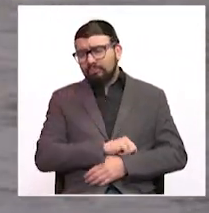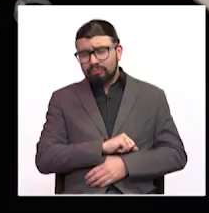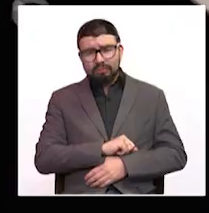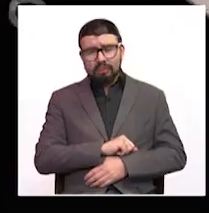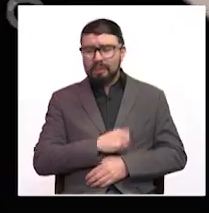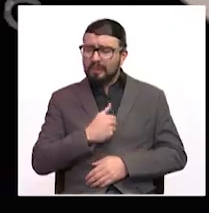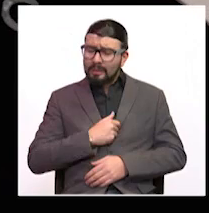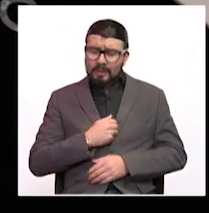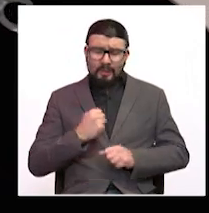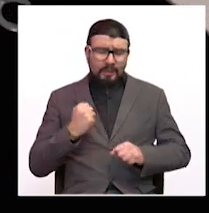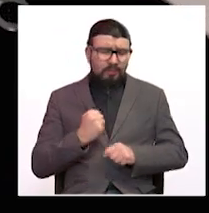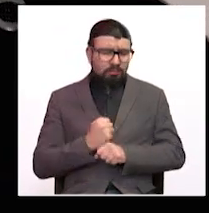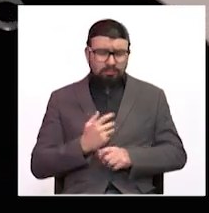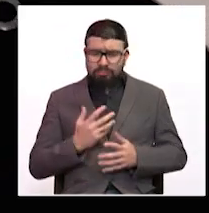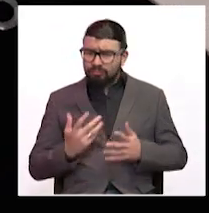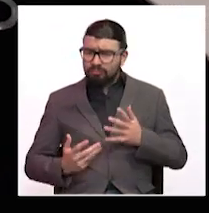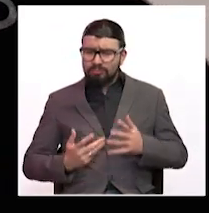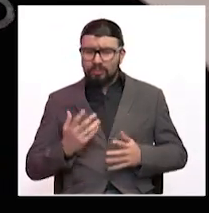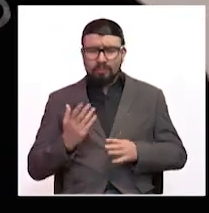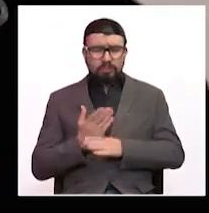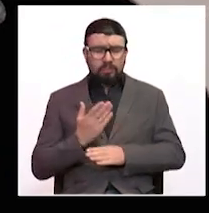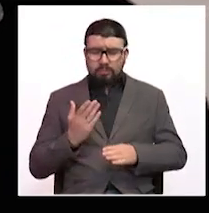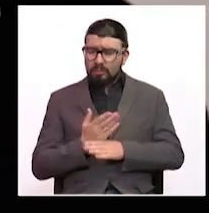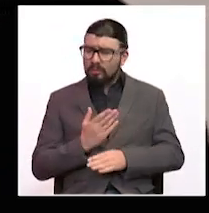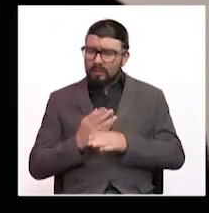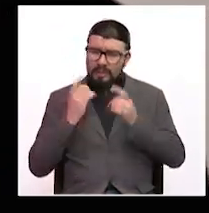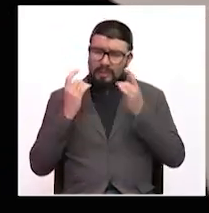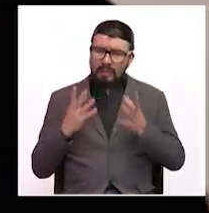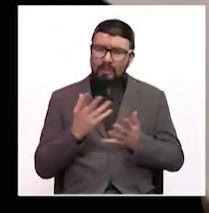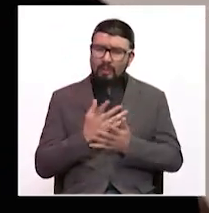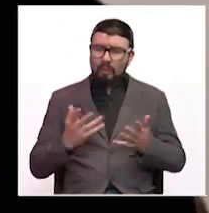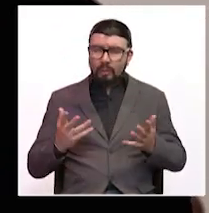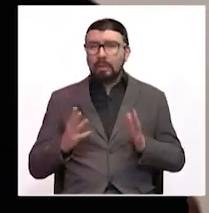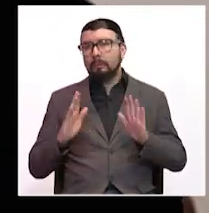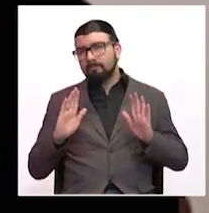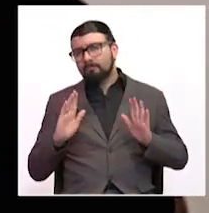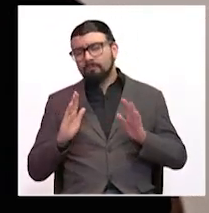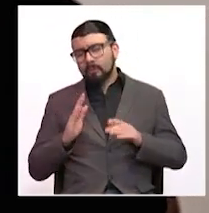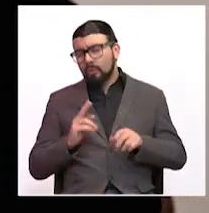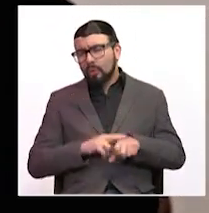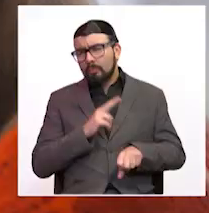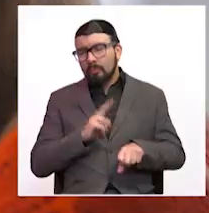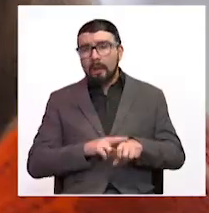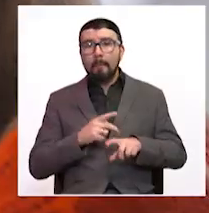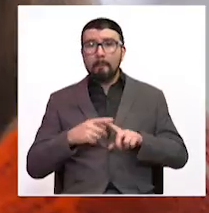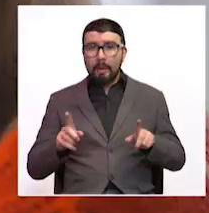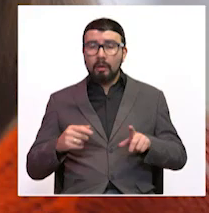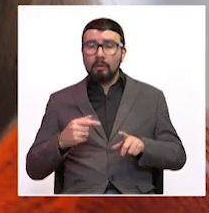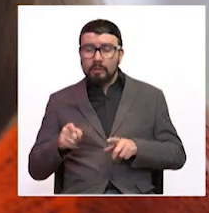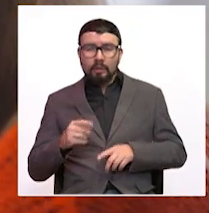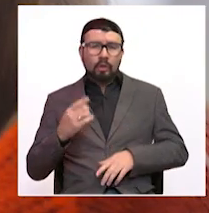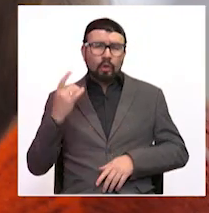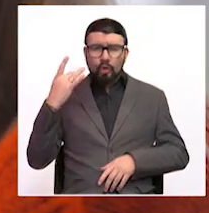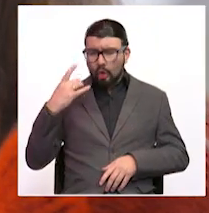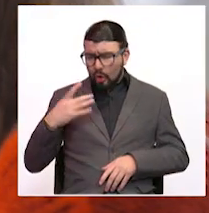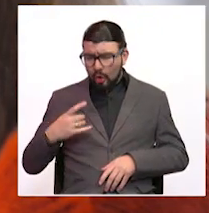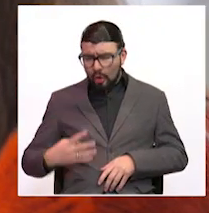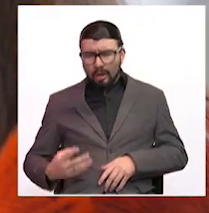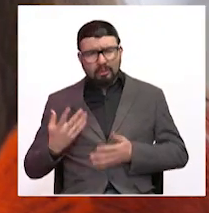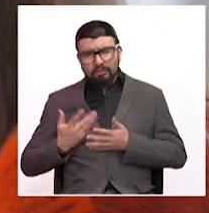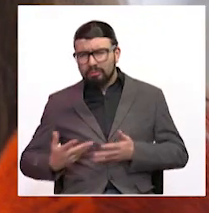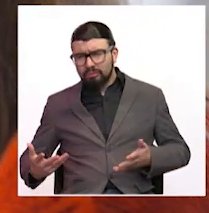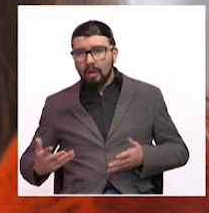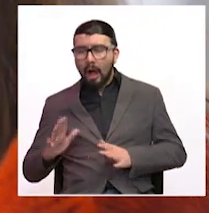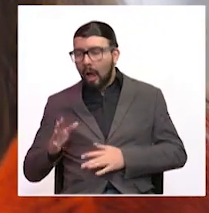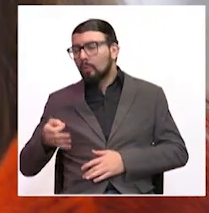pero hay que saber pasar la página los dolores físicos a menudo pueden mitigarse con la ayuda de analgésicos o medicamentos similares en